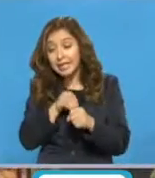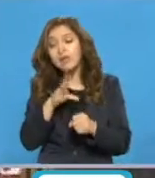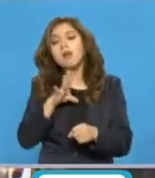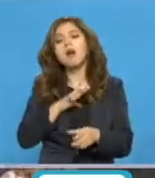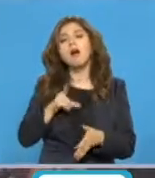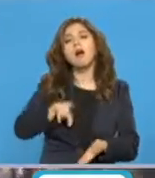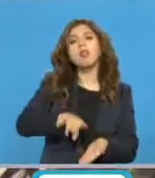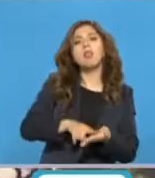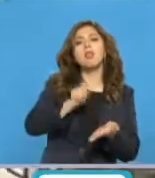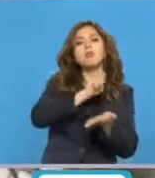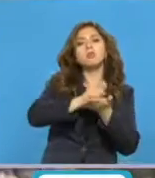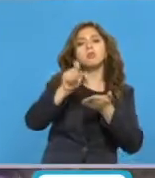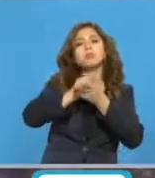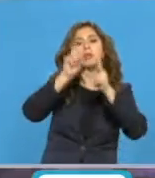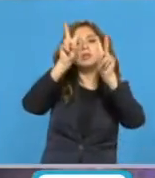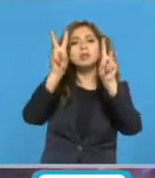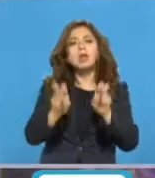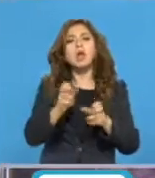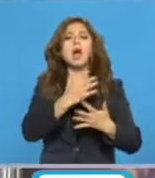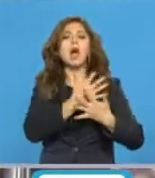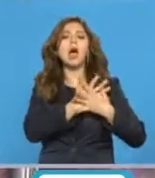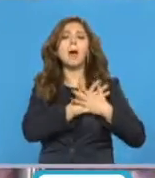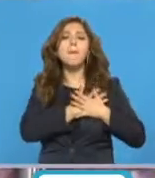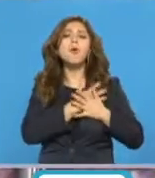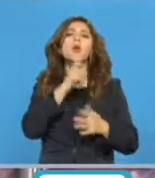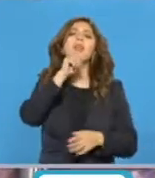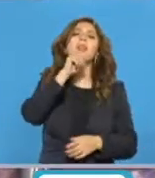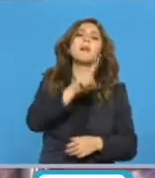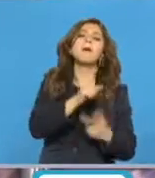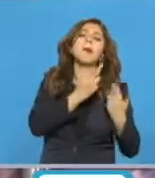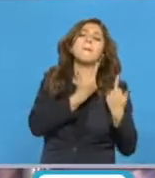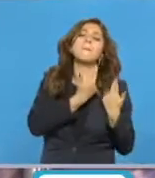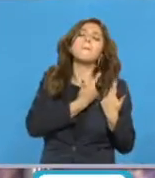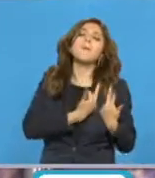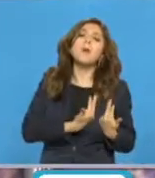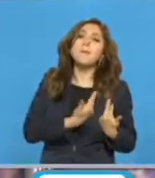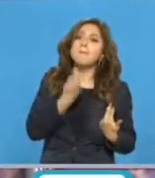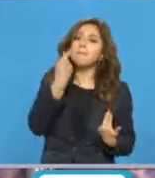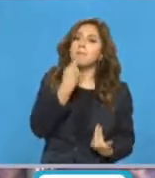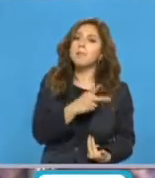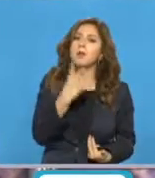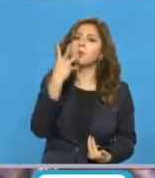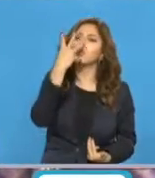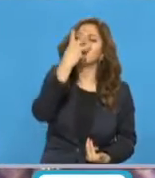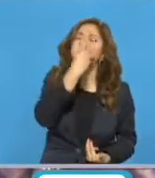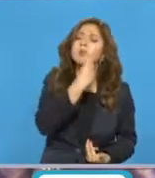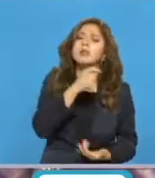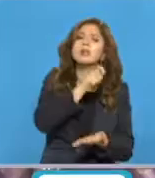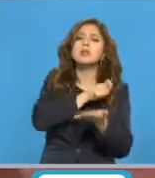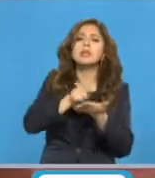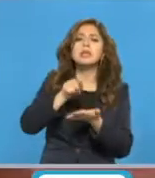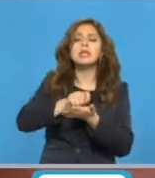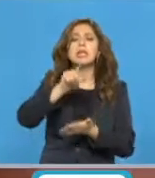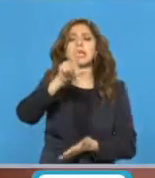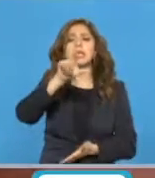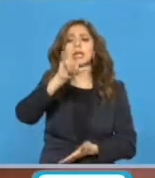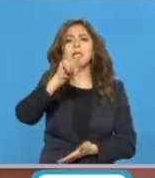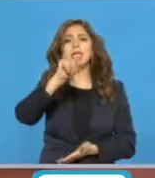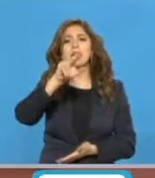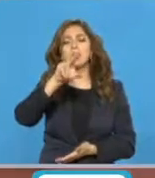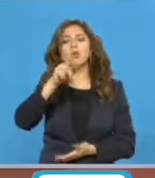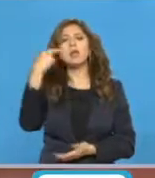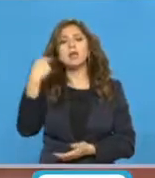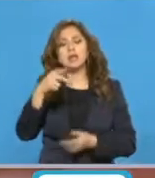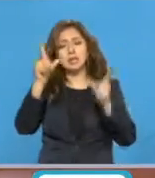los textos de amor y desamor más maravillosos de la literatura mexicana, que se llama